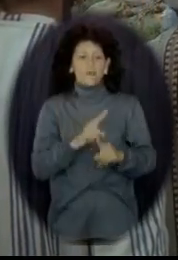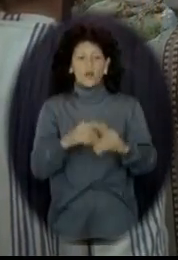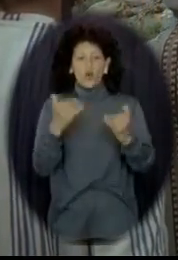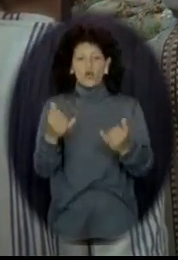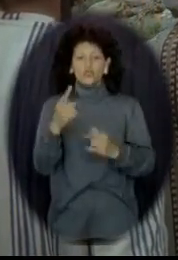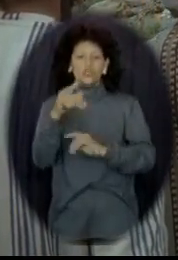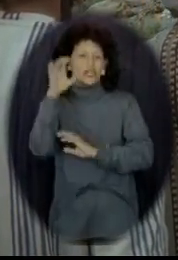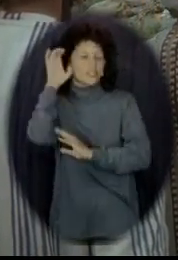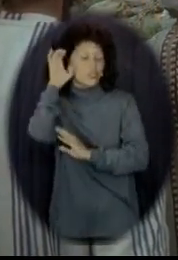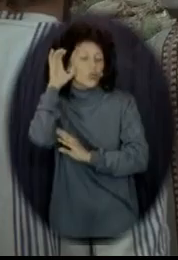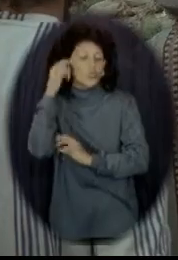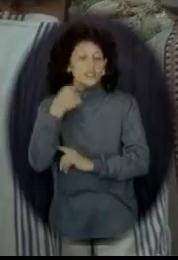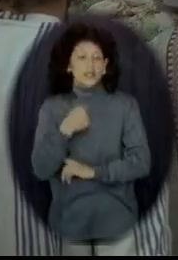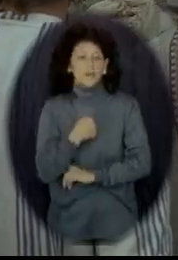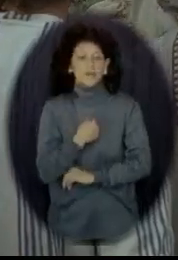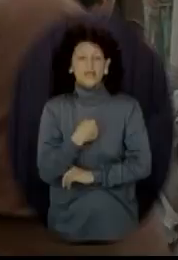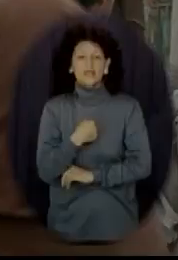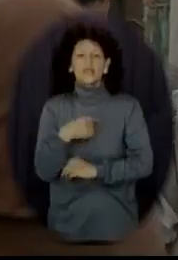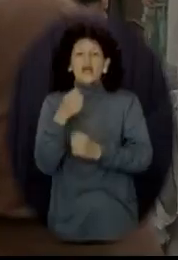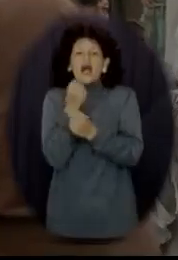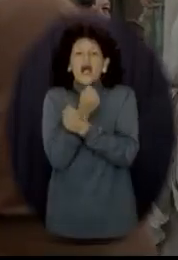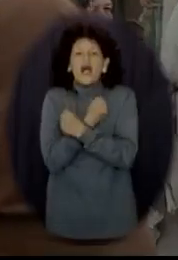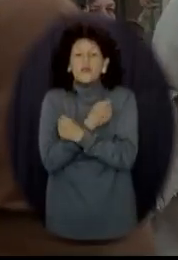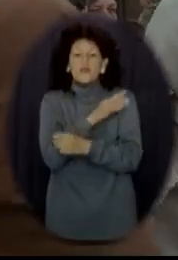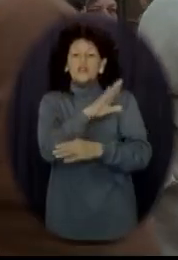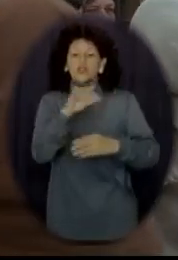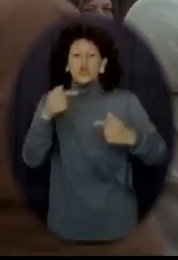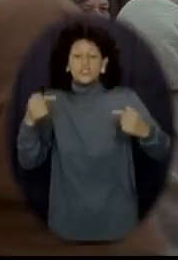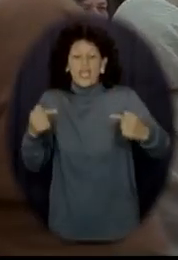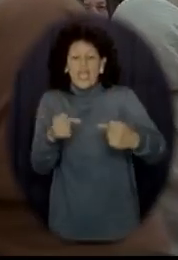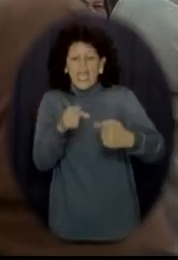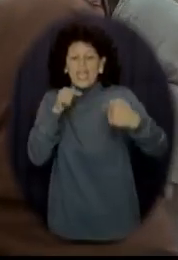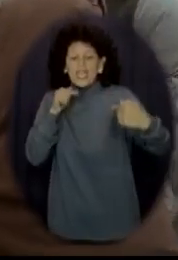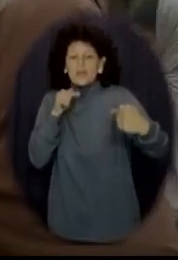A ustedes que me escuchan les digo, amen a sus enemigos.